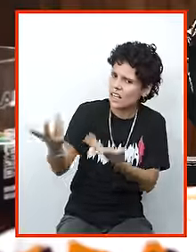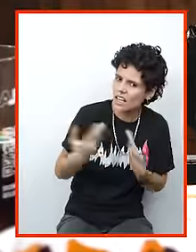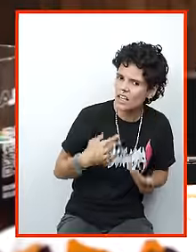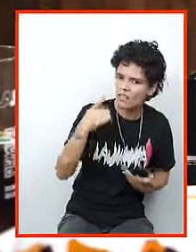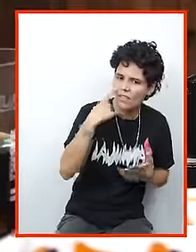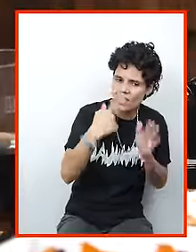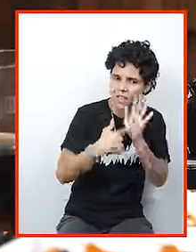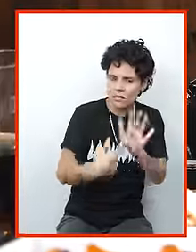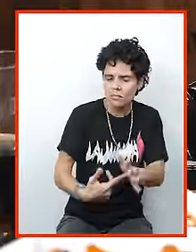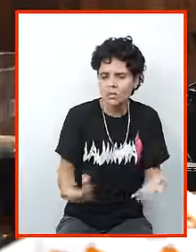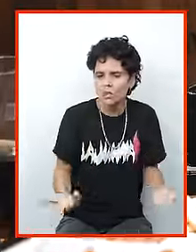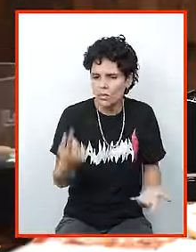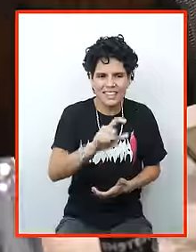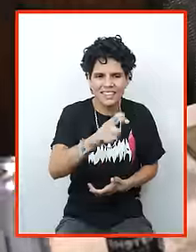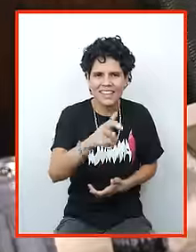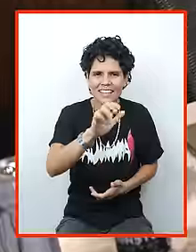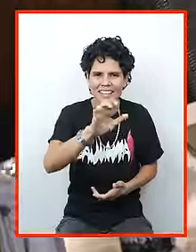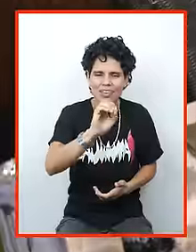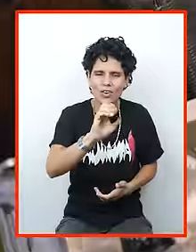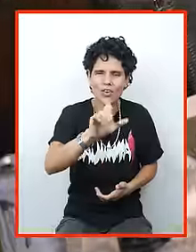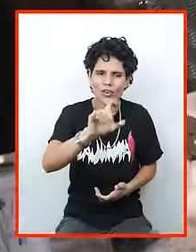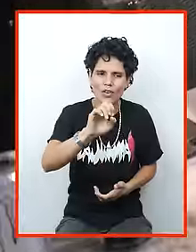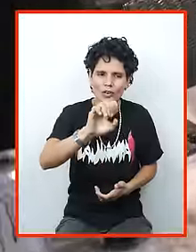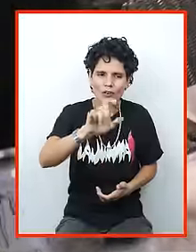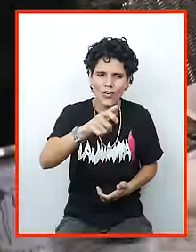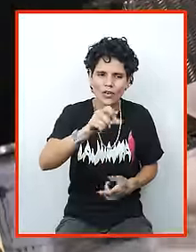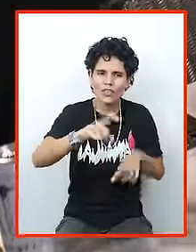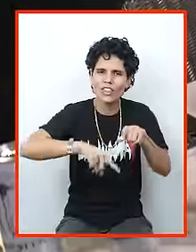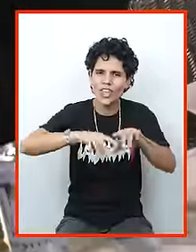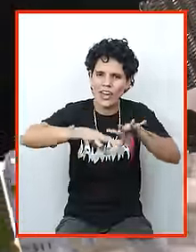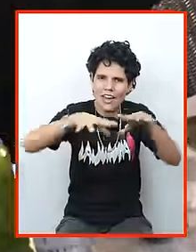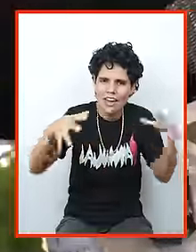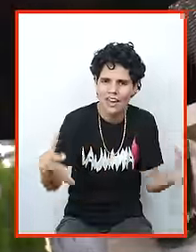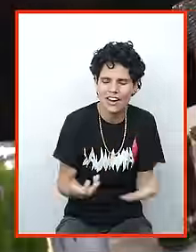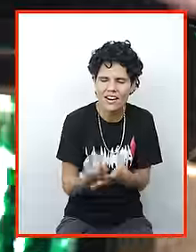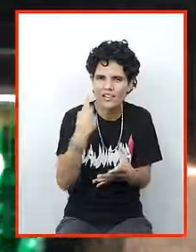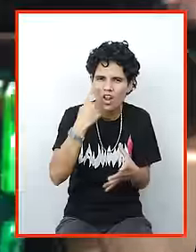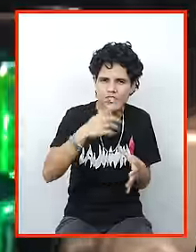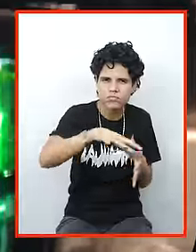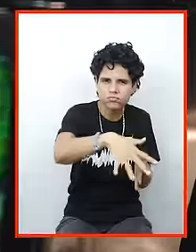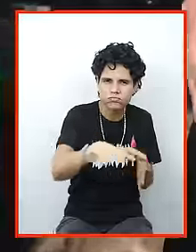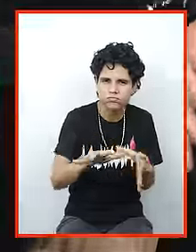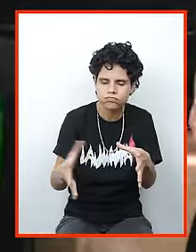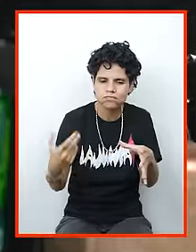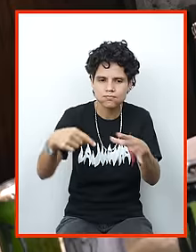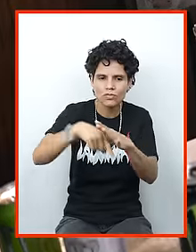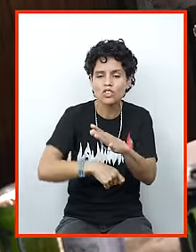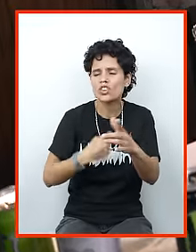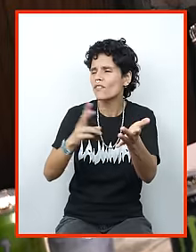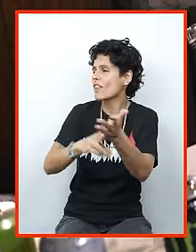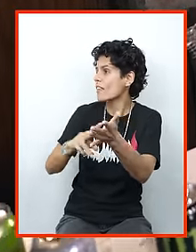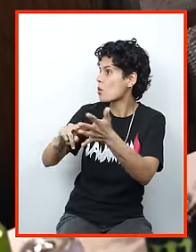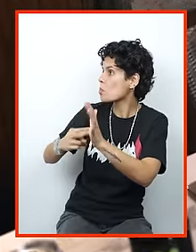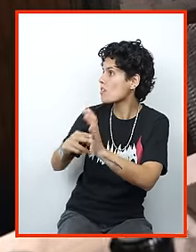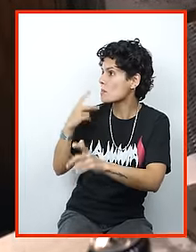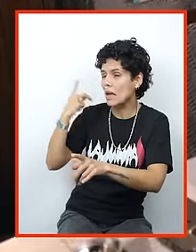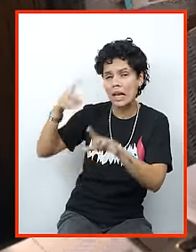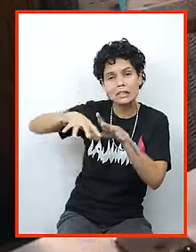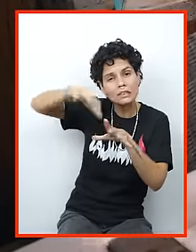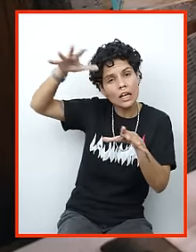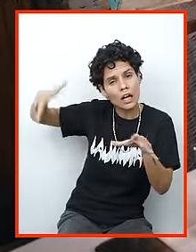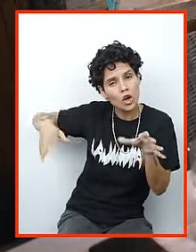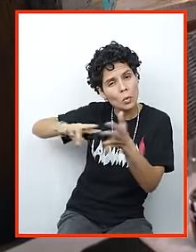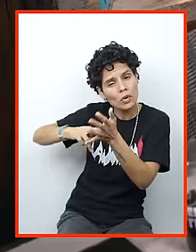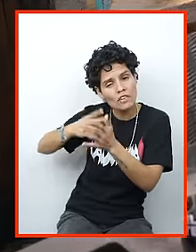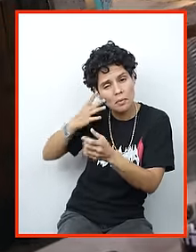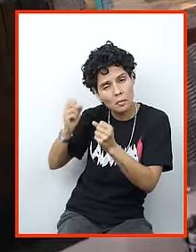que venga, ven. Geólogo. Oye, compadre, no sabes cómo el gusto de conocerte, porque tengo un problema del cerro acá, weón. Se me